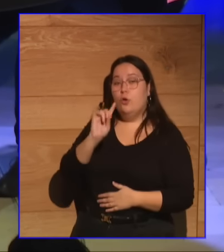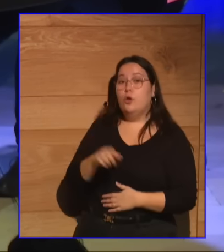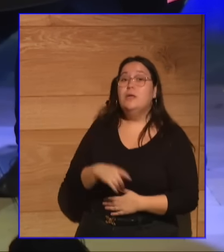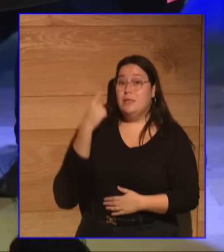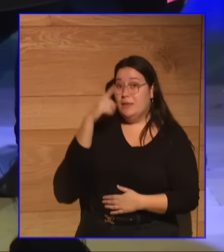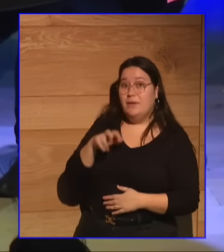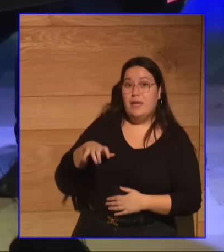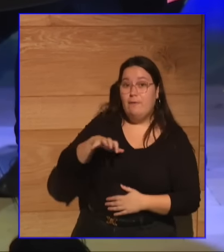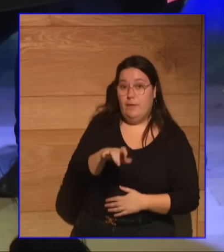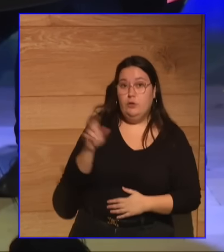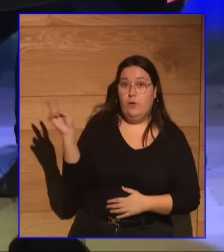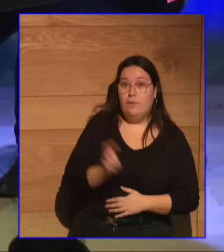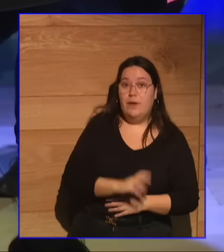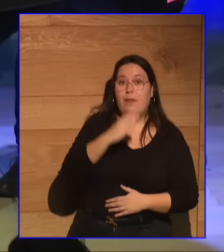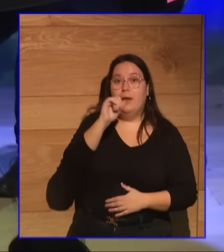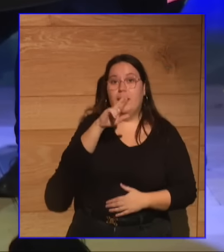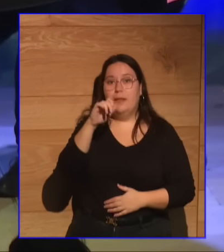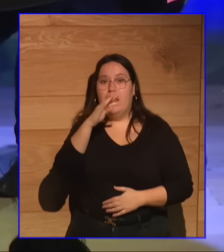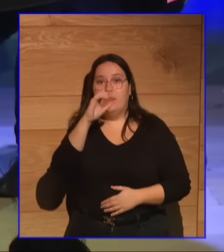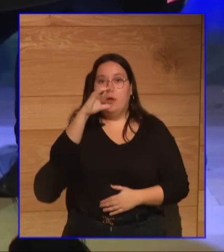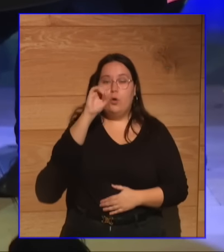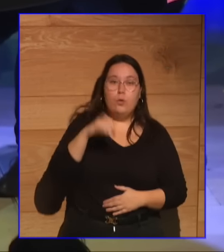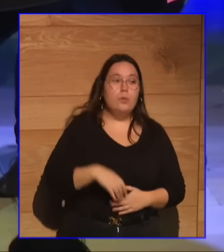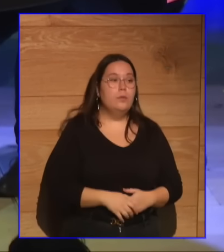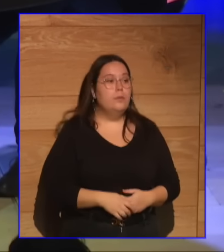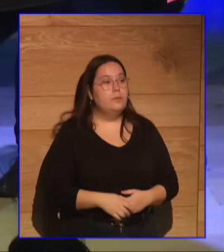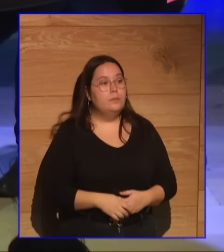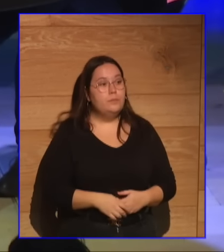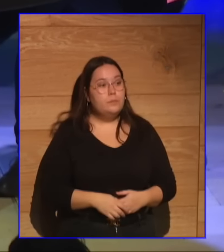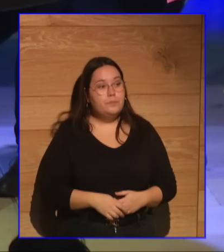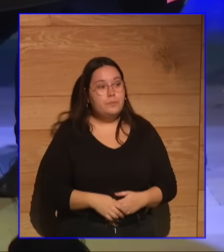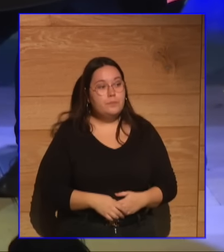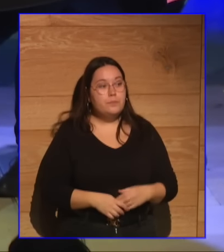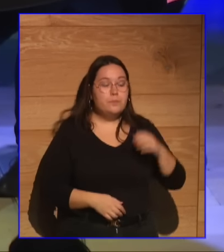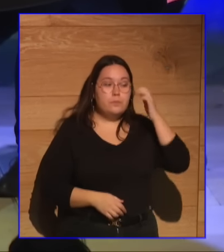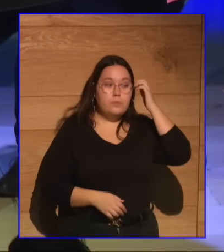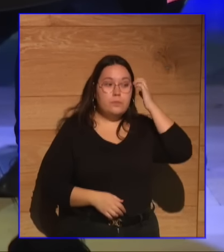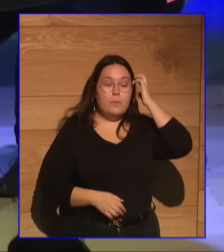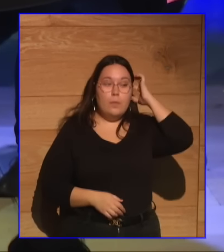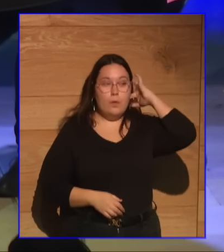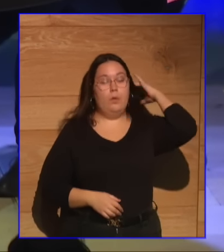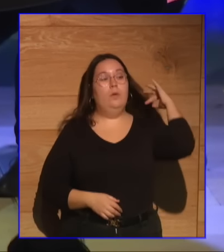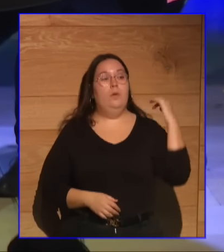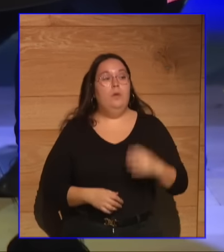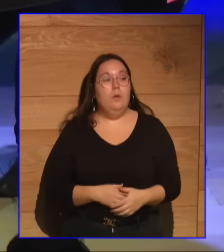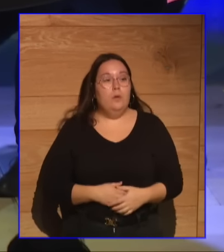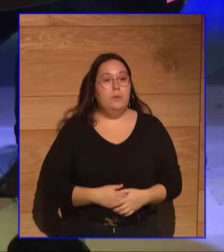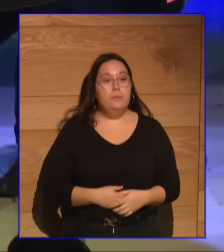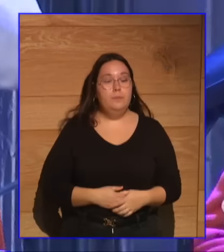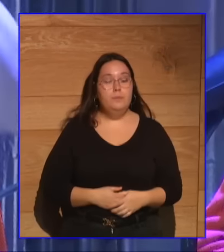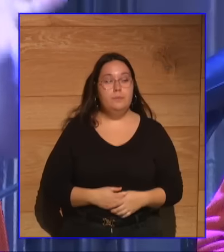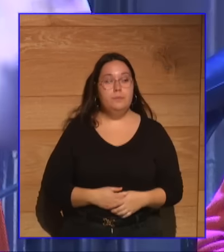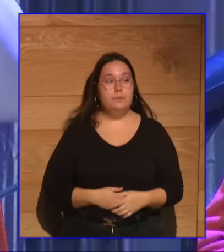bicho es del Cretácico? Aunque ponga Parque Jurásico. De ahí lo de los 65. Ah, da igual. Adelante. No, ubica. A lo que